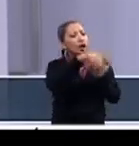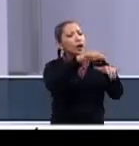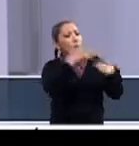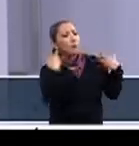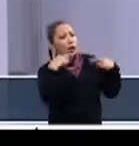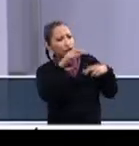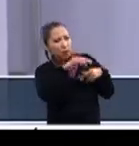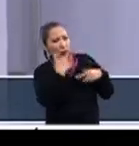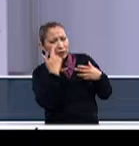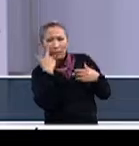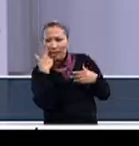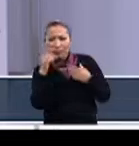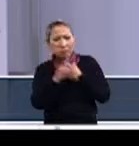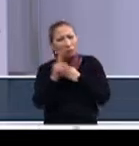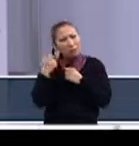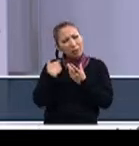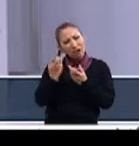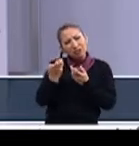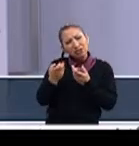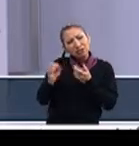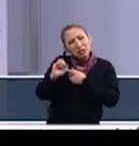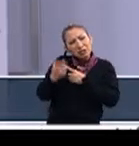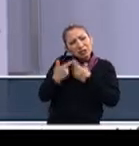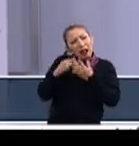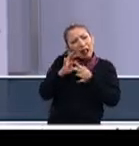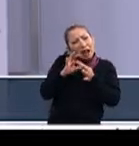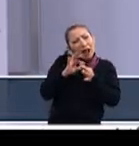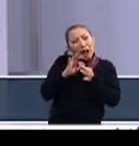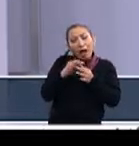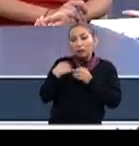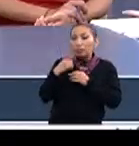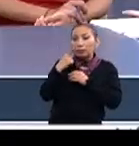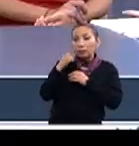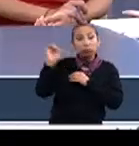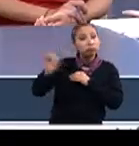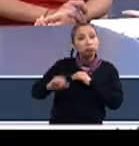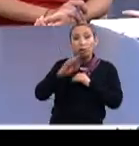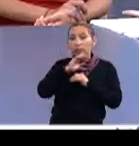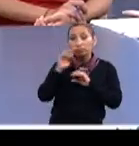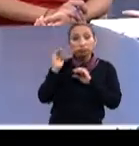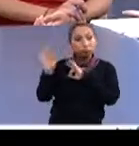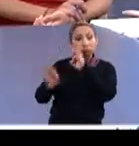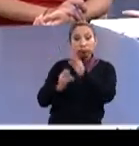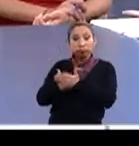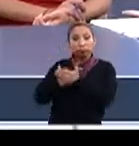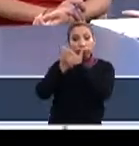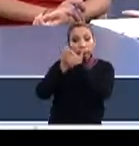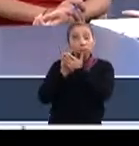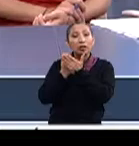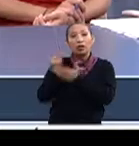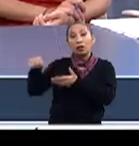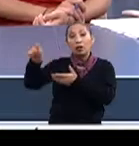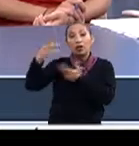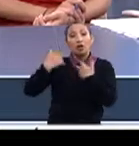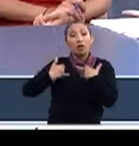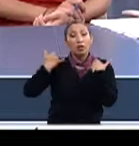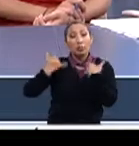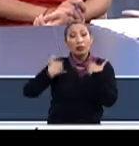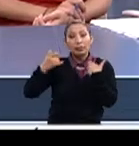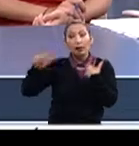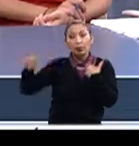maestro, o fíjese que tengo este problema, tal o cual situación, y la atendemos inmediatamente, ¿no? Obviamente son los chicos que